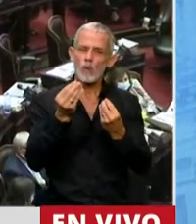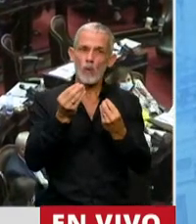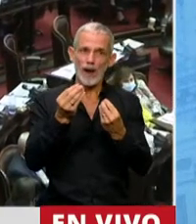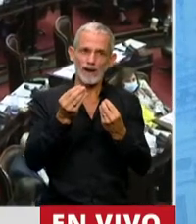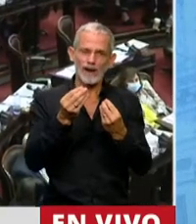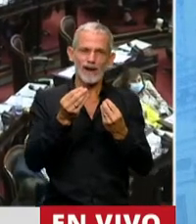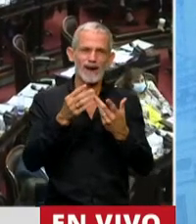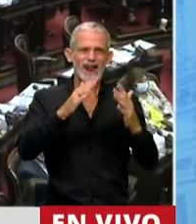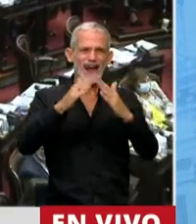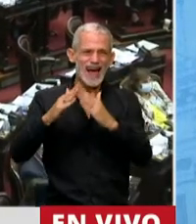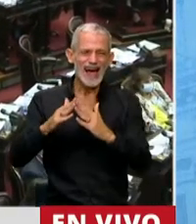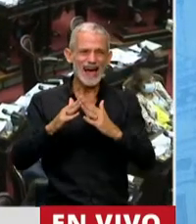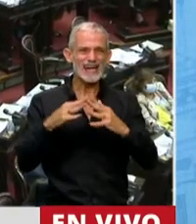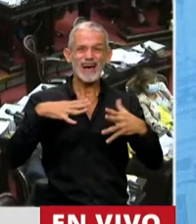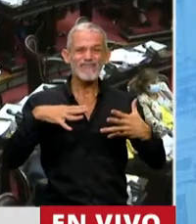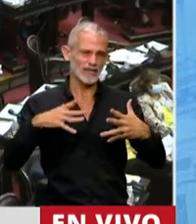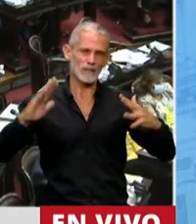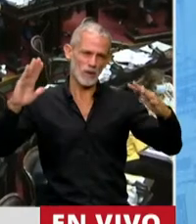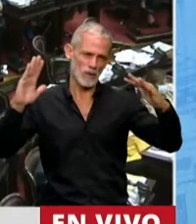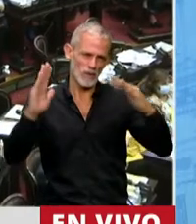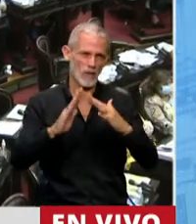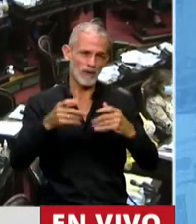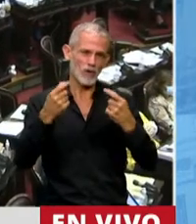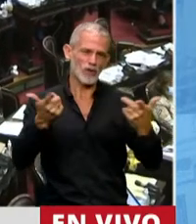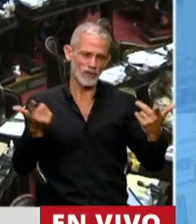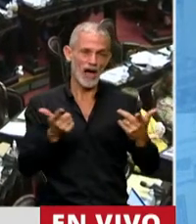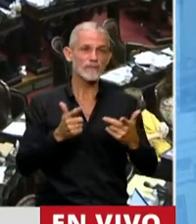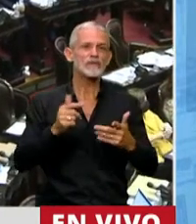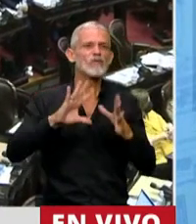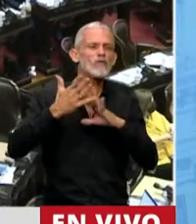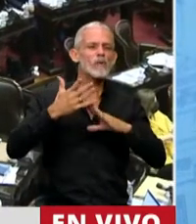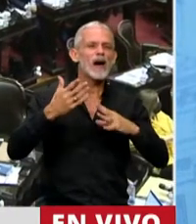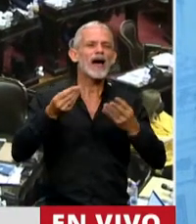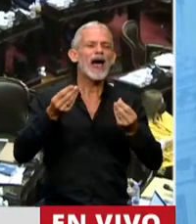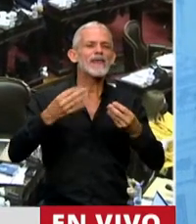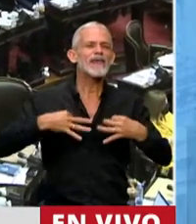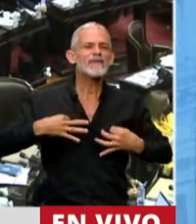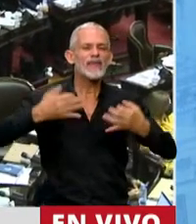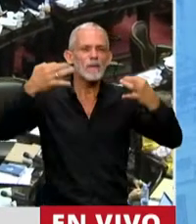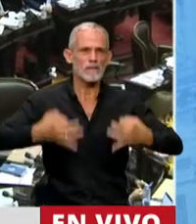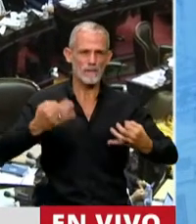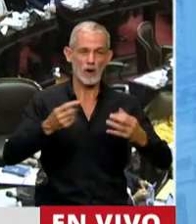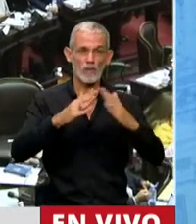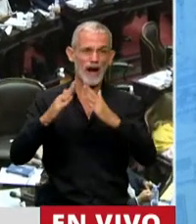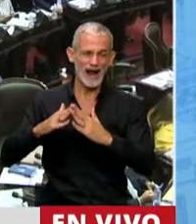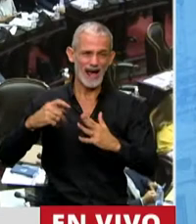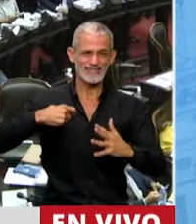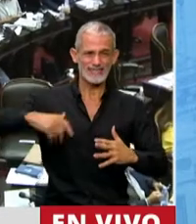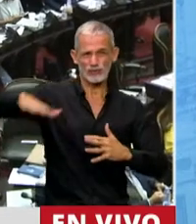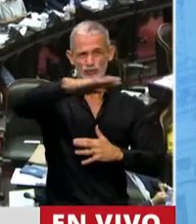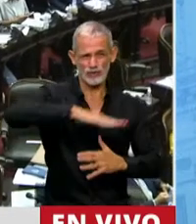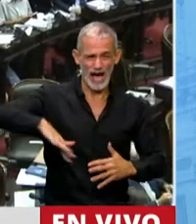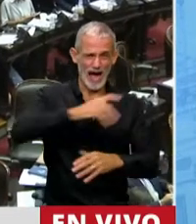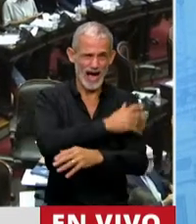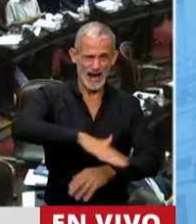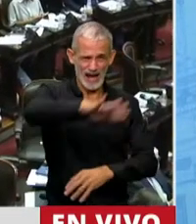el déficit habitacional y también a generar condiciones más dignas para lo que son las viviendas sociales.